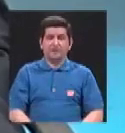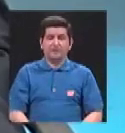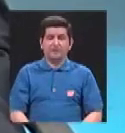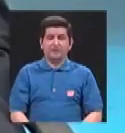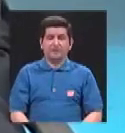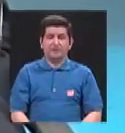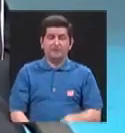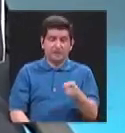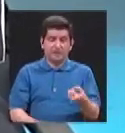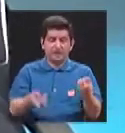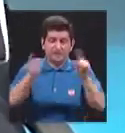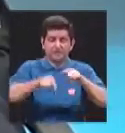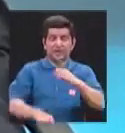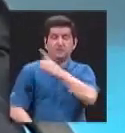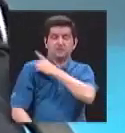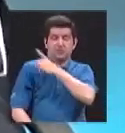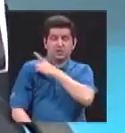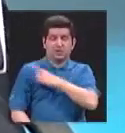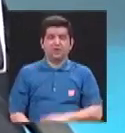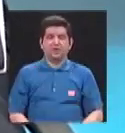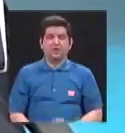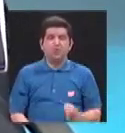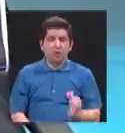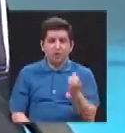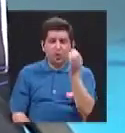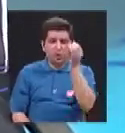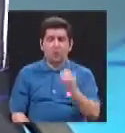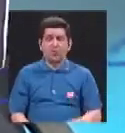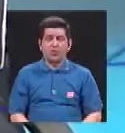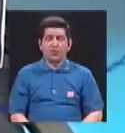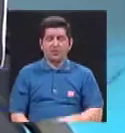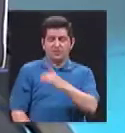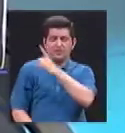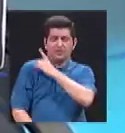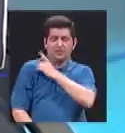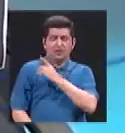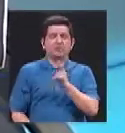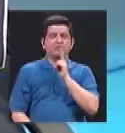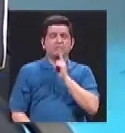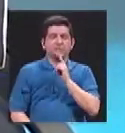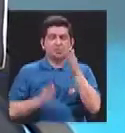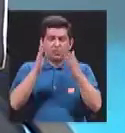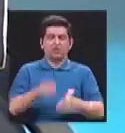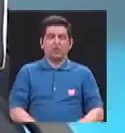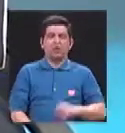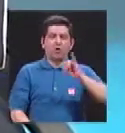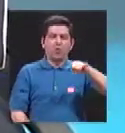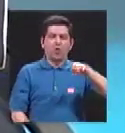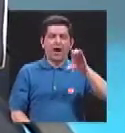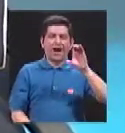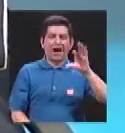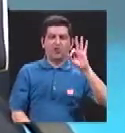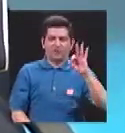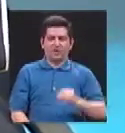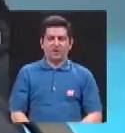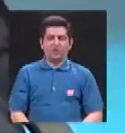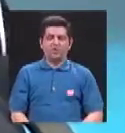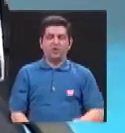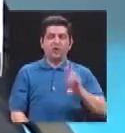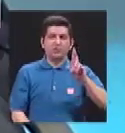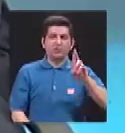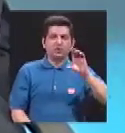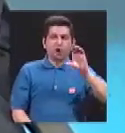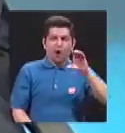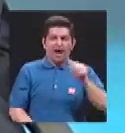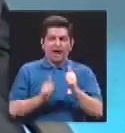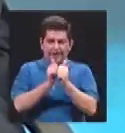oportunidad a su director, el joven director hondureño Juan Carlos Fanconi, vino